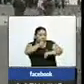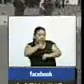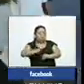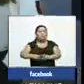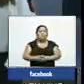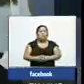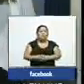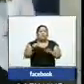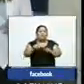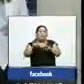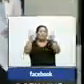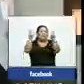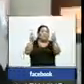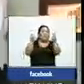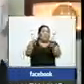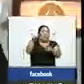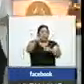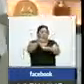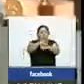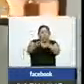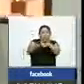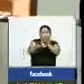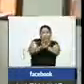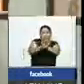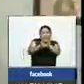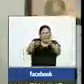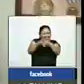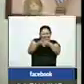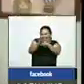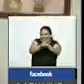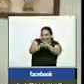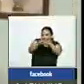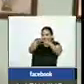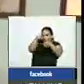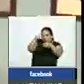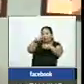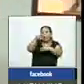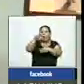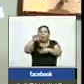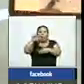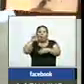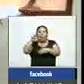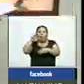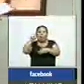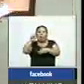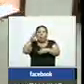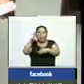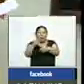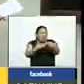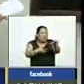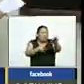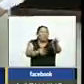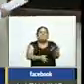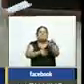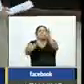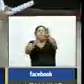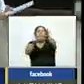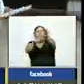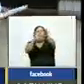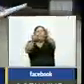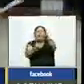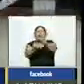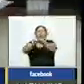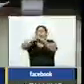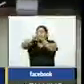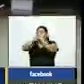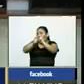Y en temas relacionados, el diputado independiente Leonardo Bonilla presentó una pieza de correspondencia para reformar la ley de